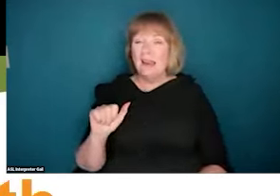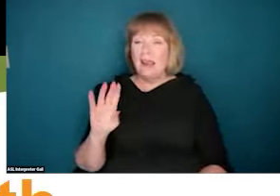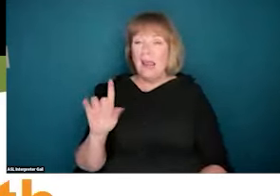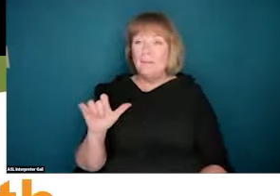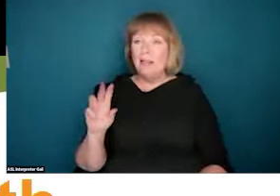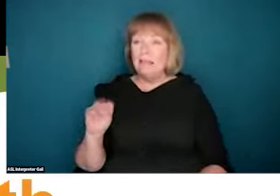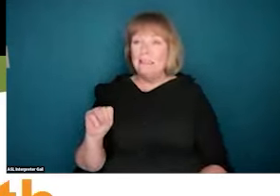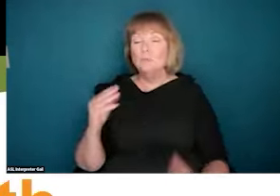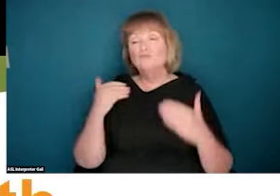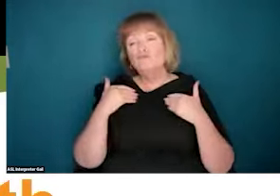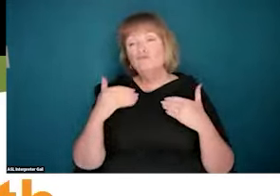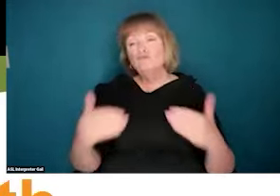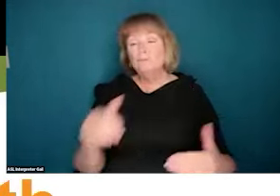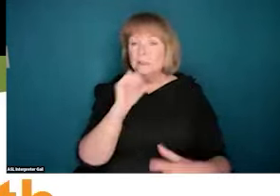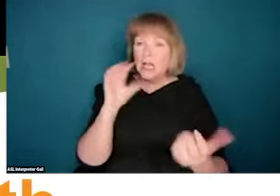decisiones. Hay